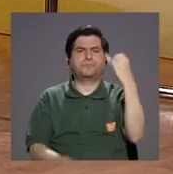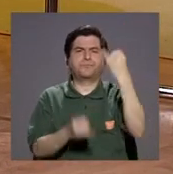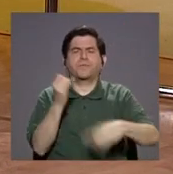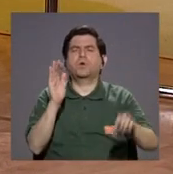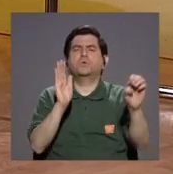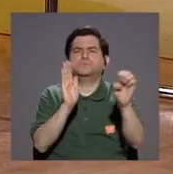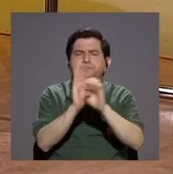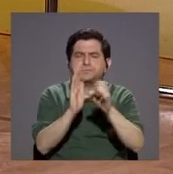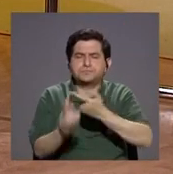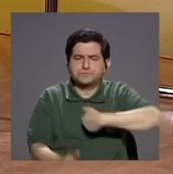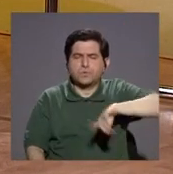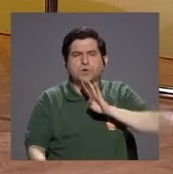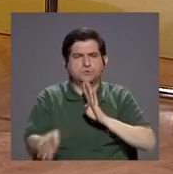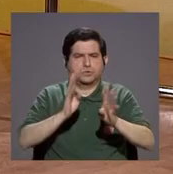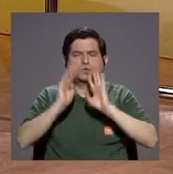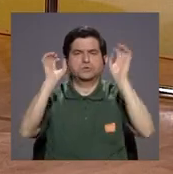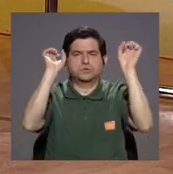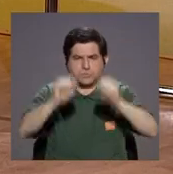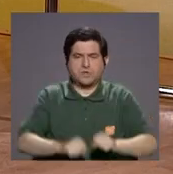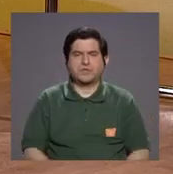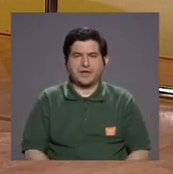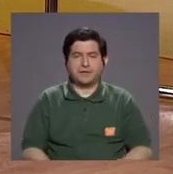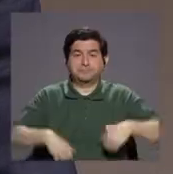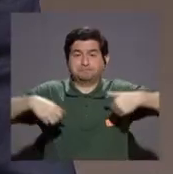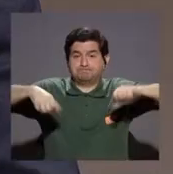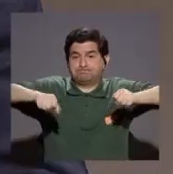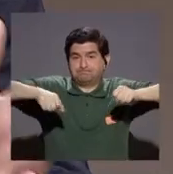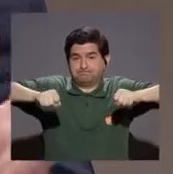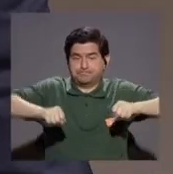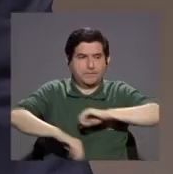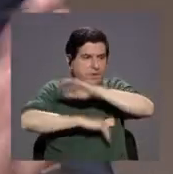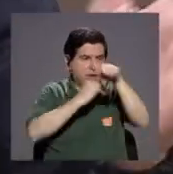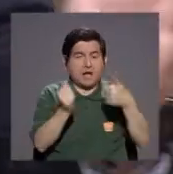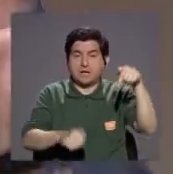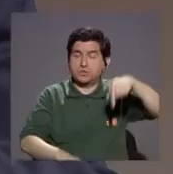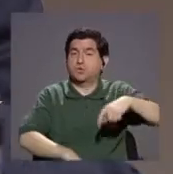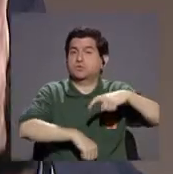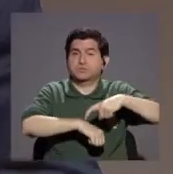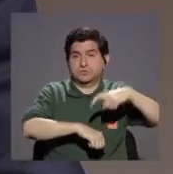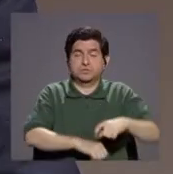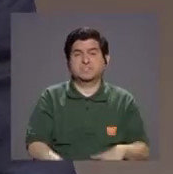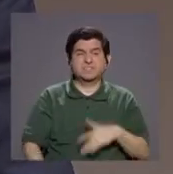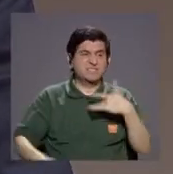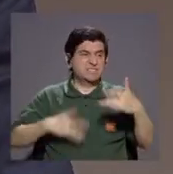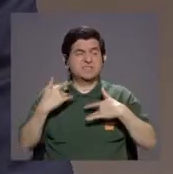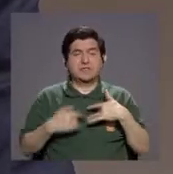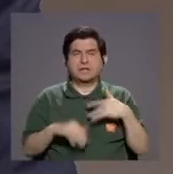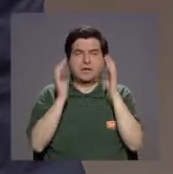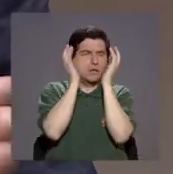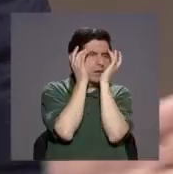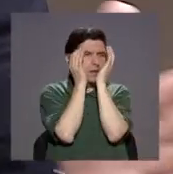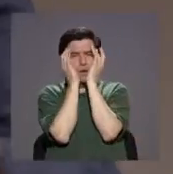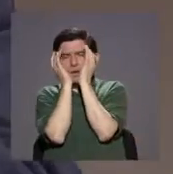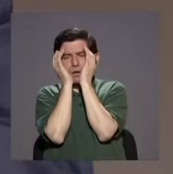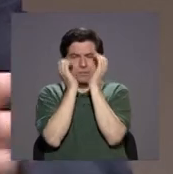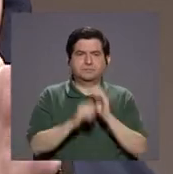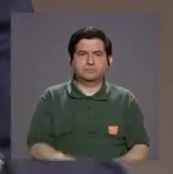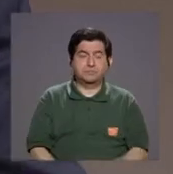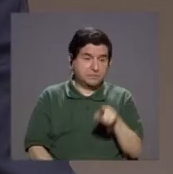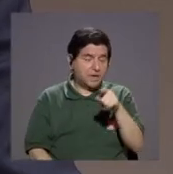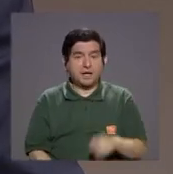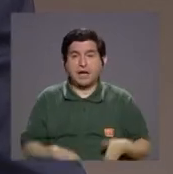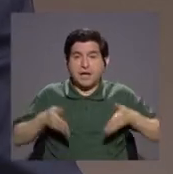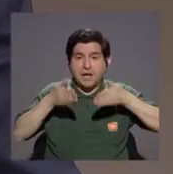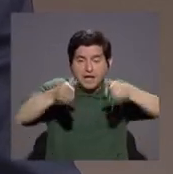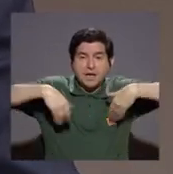ejemplo donde podemos hablar mucho de esto la motocicleta yo creo que todos hoy en día nos sentimos abrumados por las motocicletas en las